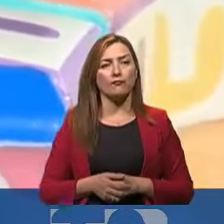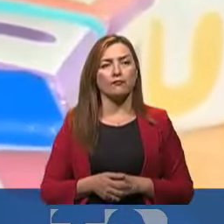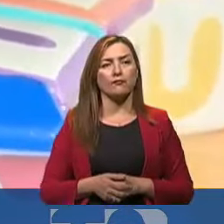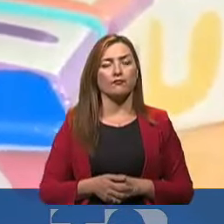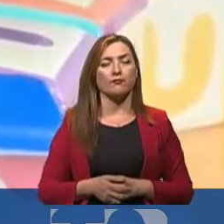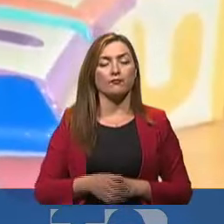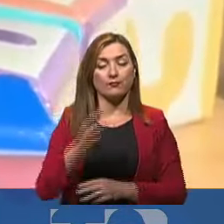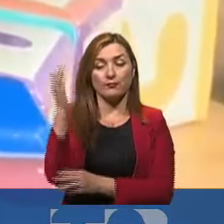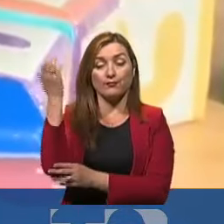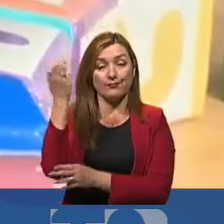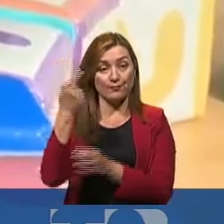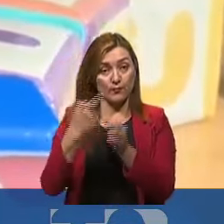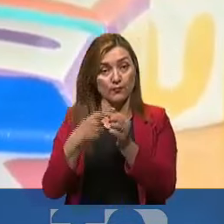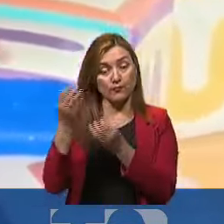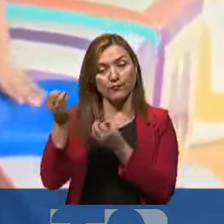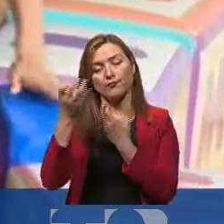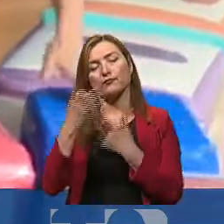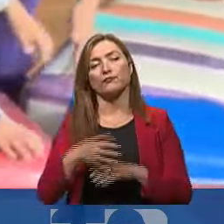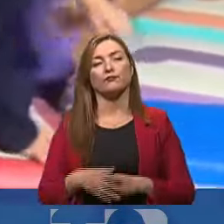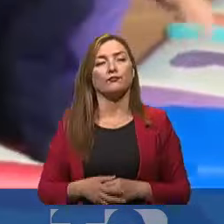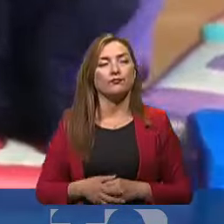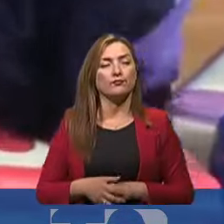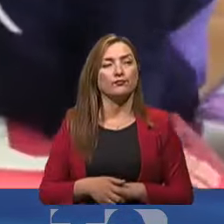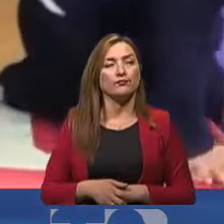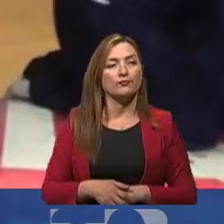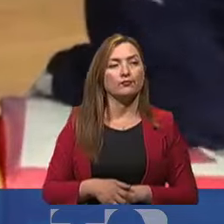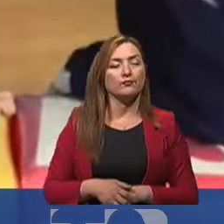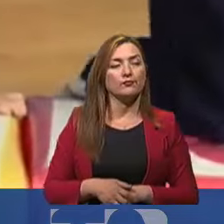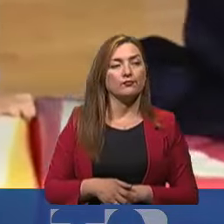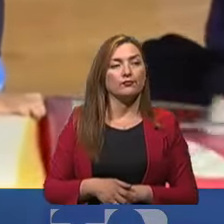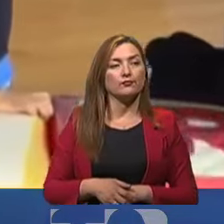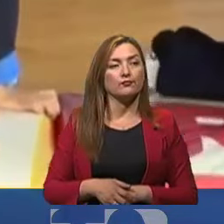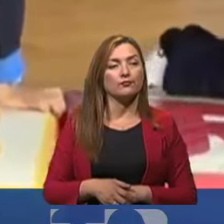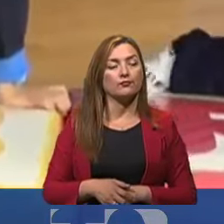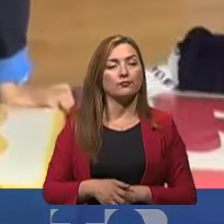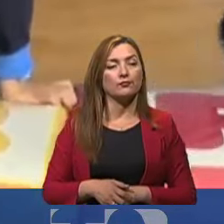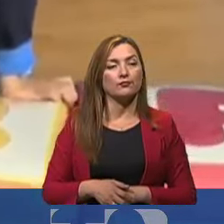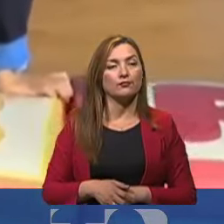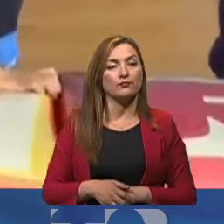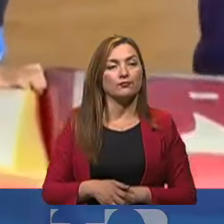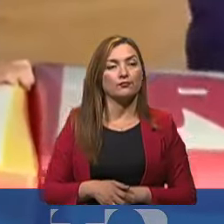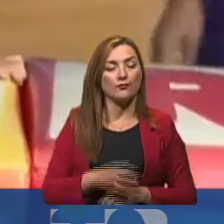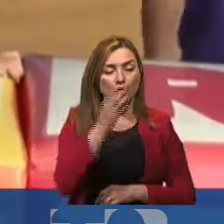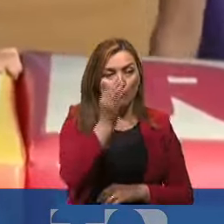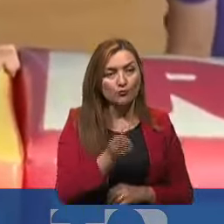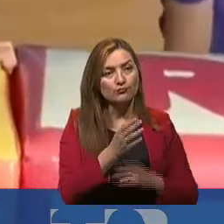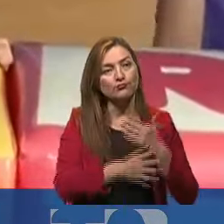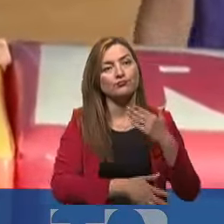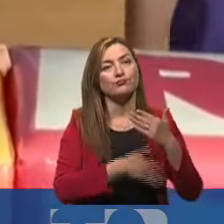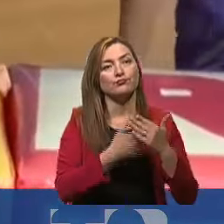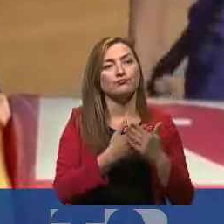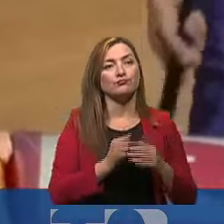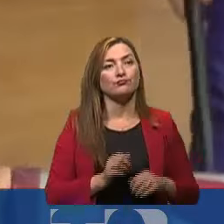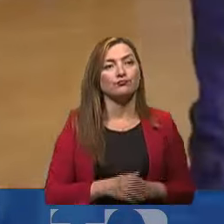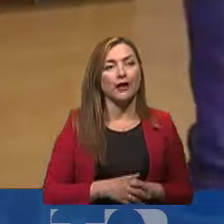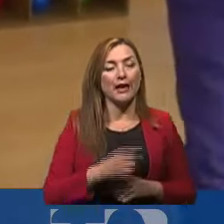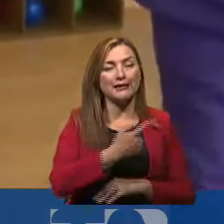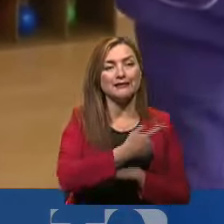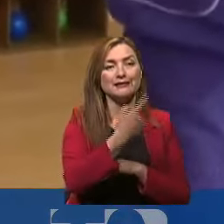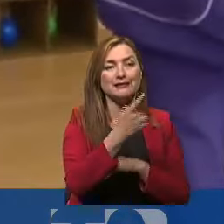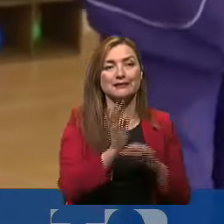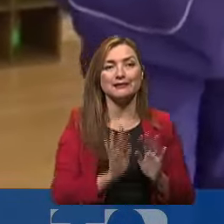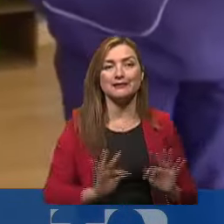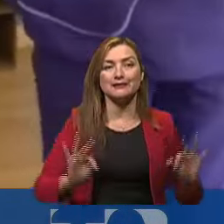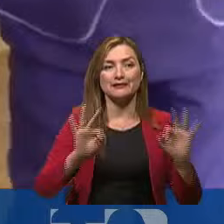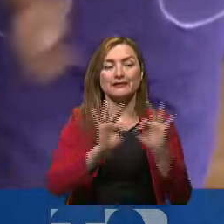María Esther, la Reina de Quito, nos los pueda comentar? Buenos días con todos. Sí, realmente este día para nosotros es muy, muy importante.